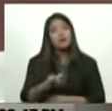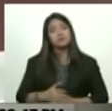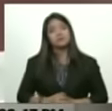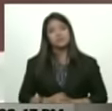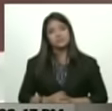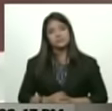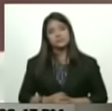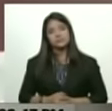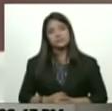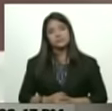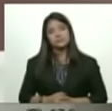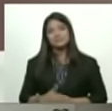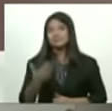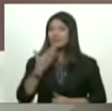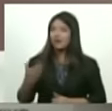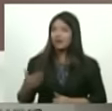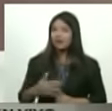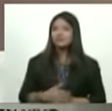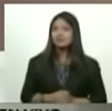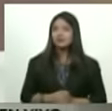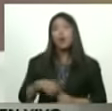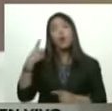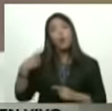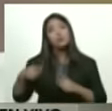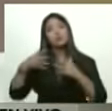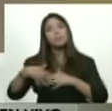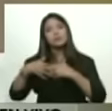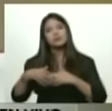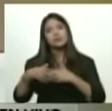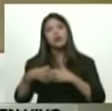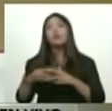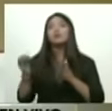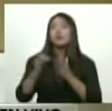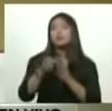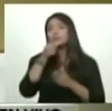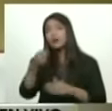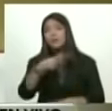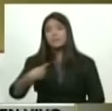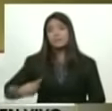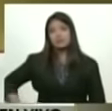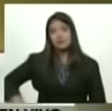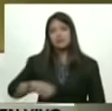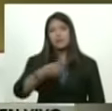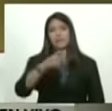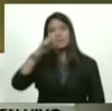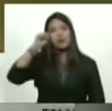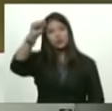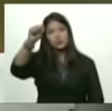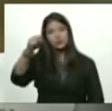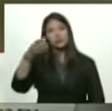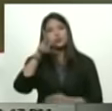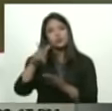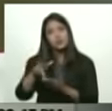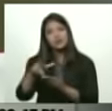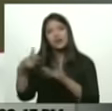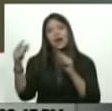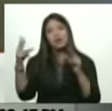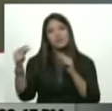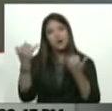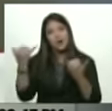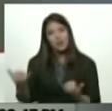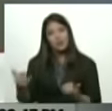empresas. Bien, agradecemos palabras de otro de los empresarios. Retomamos palabras del presidente de la República, Nicolás Maduro, durante su intervención